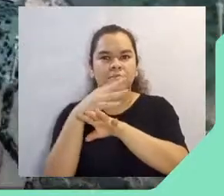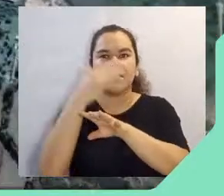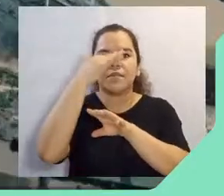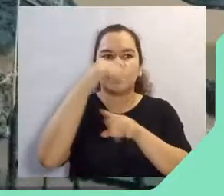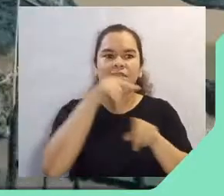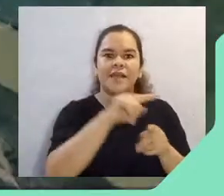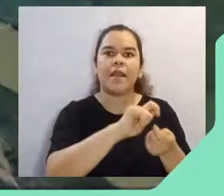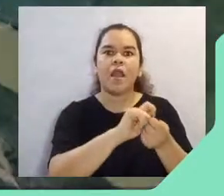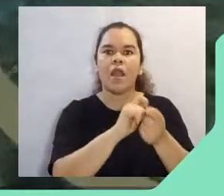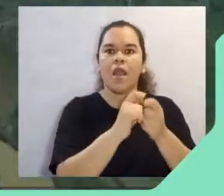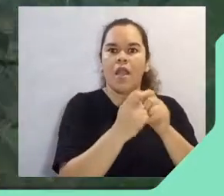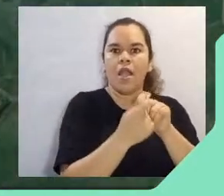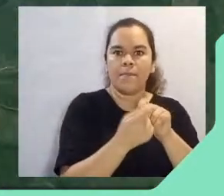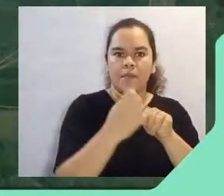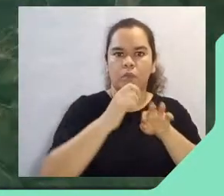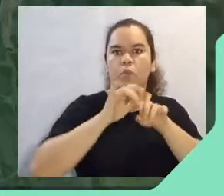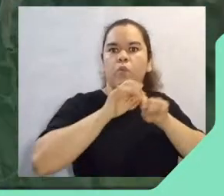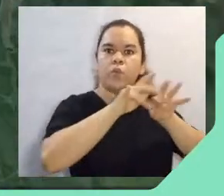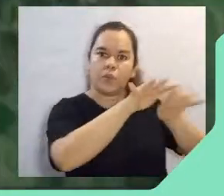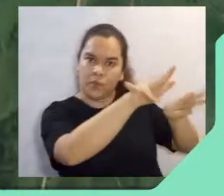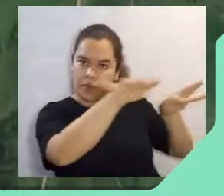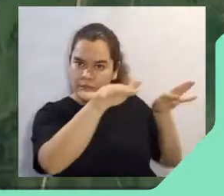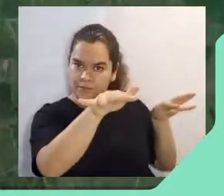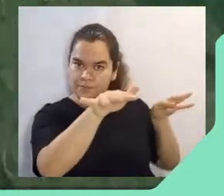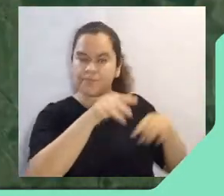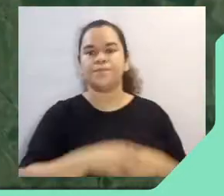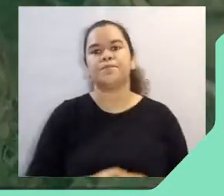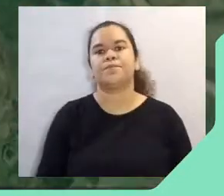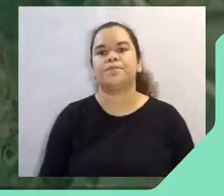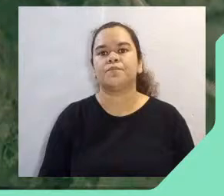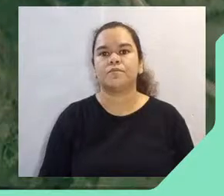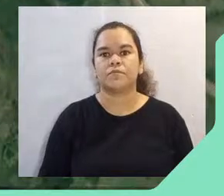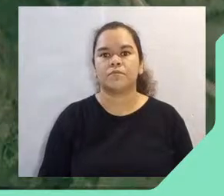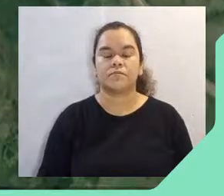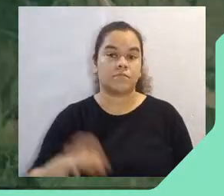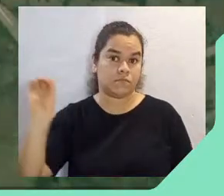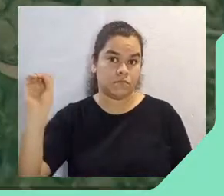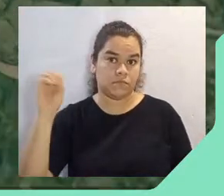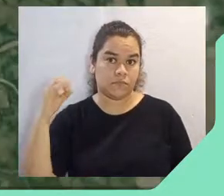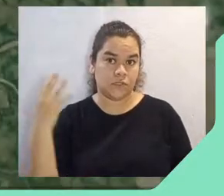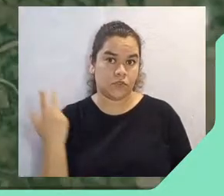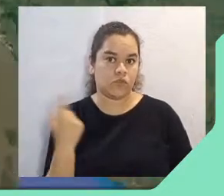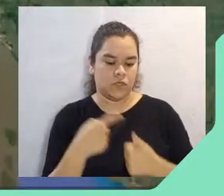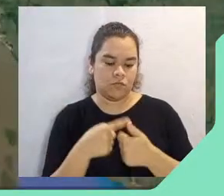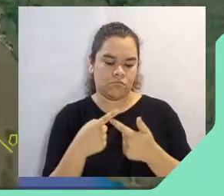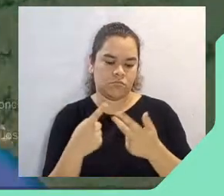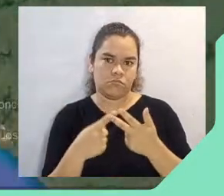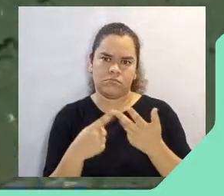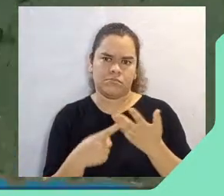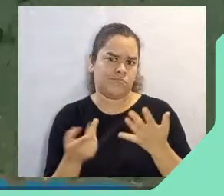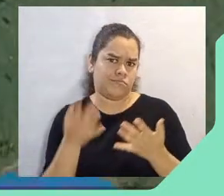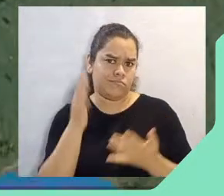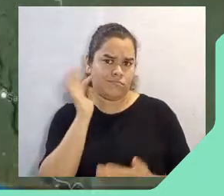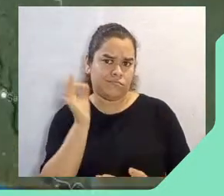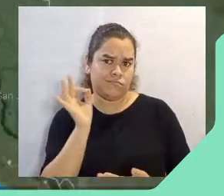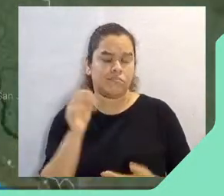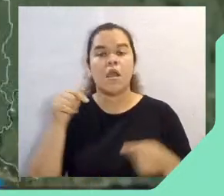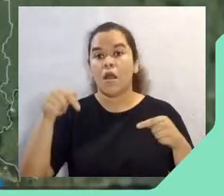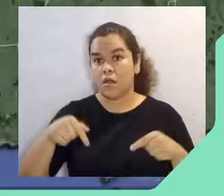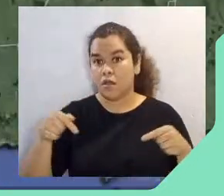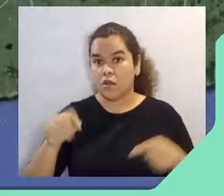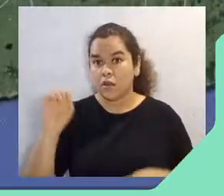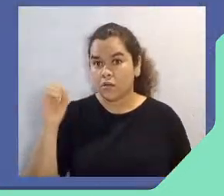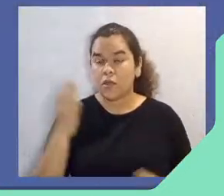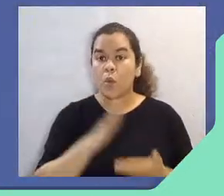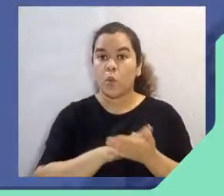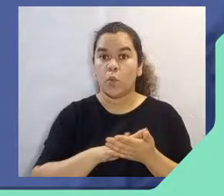transmisión. Aparte de estas tecnologías que ya ustedes la habrán escuchado nombrar porque son bastante viejas, hay nuevas tecnologías que nos permiten